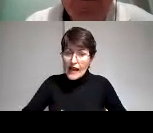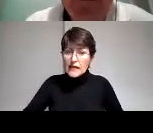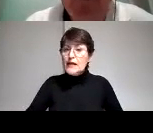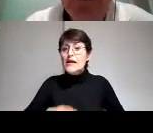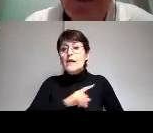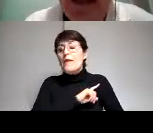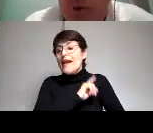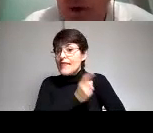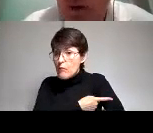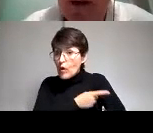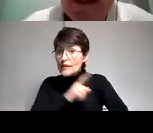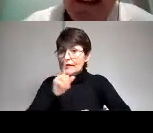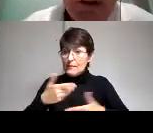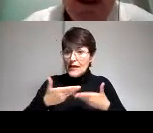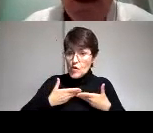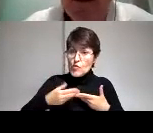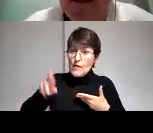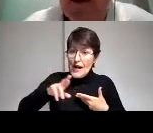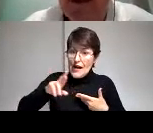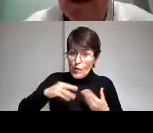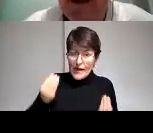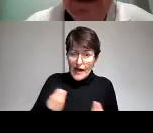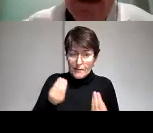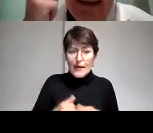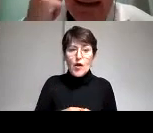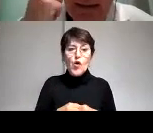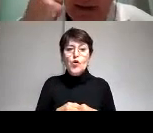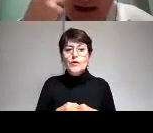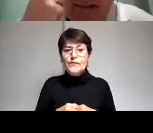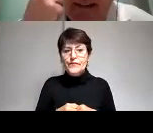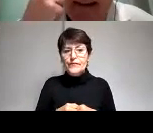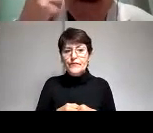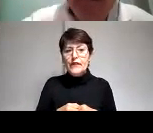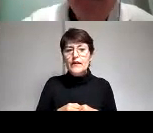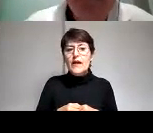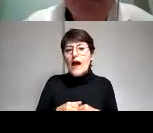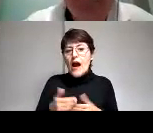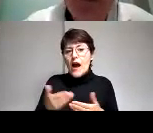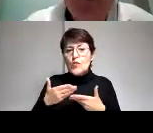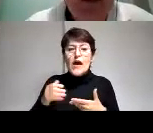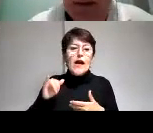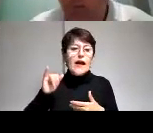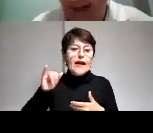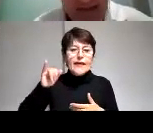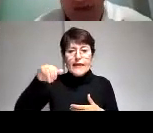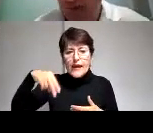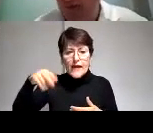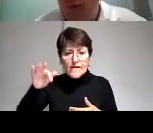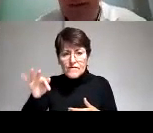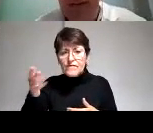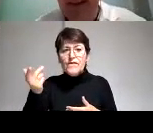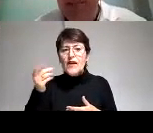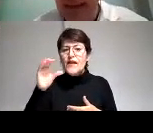ejercicio físico, inmunoglobulinas, citoquinas, interleuquina, interferón alfa, que son